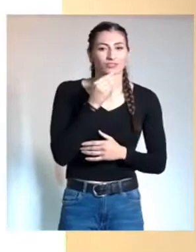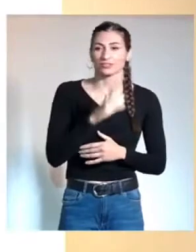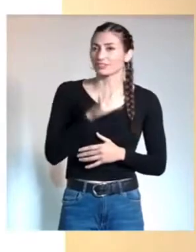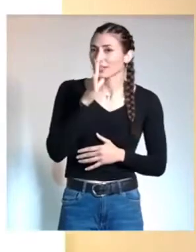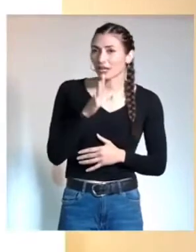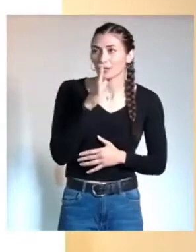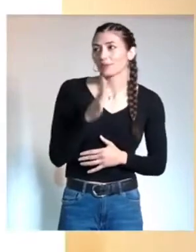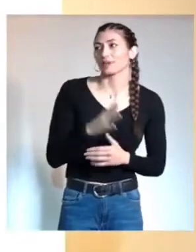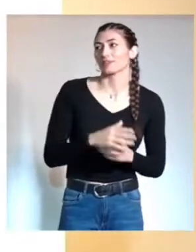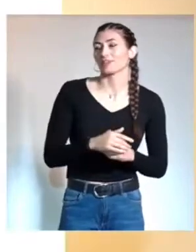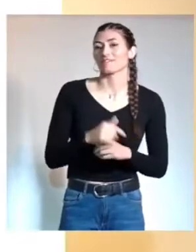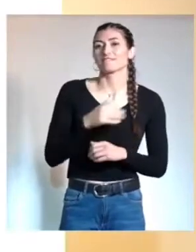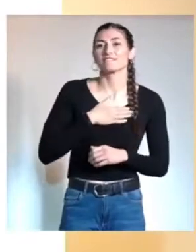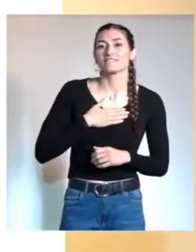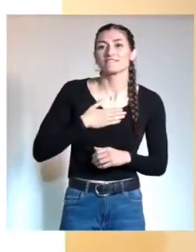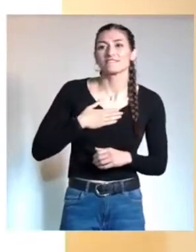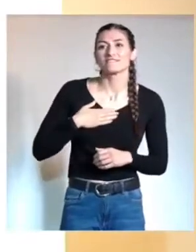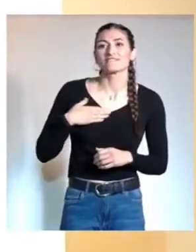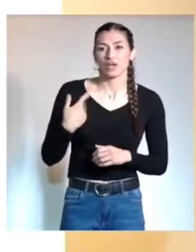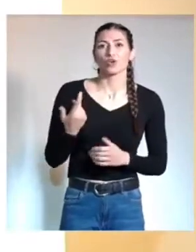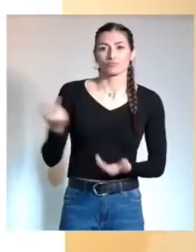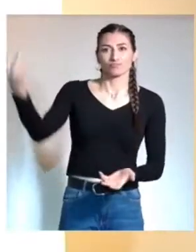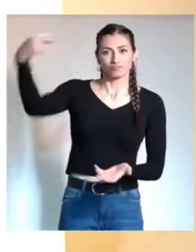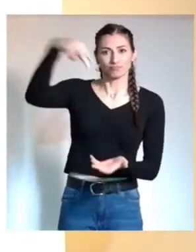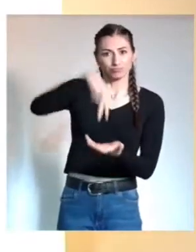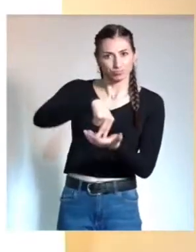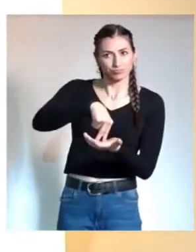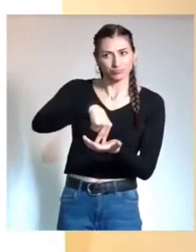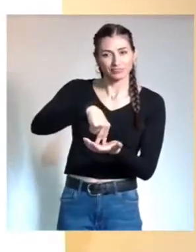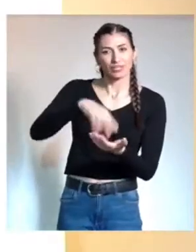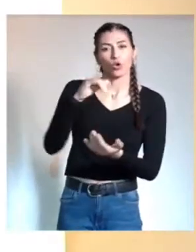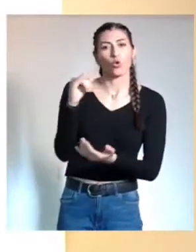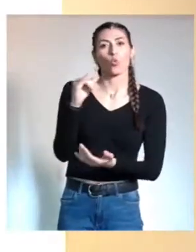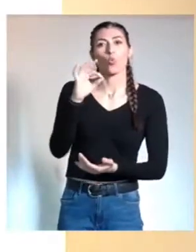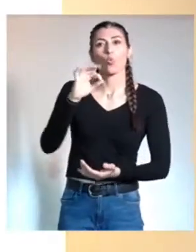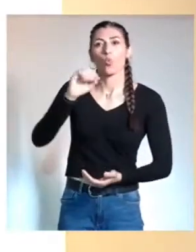aportan. Quiero nombrar y quiero que se pongan de pie a Joaquín